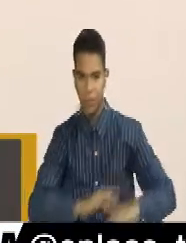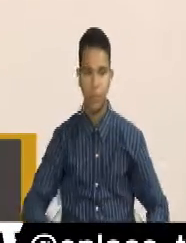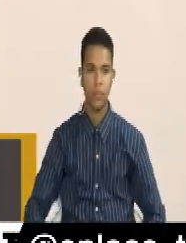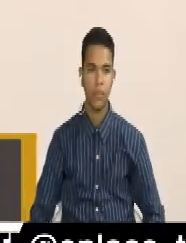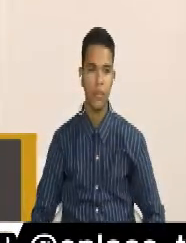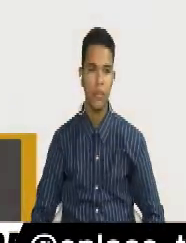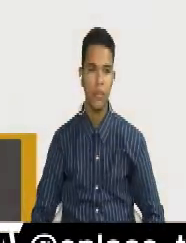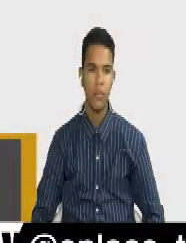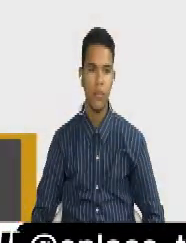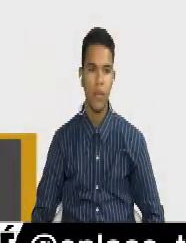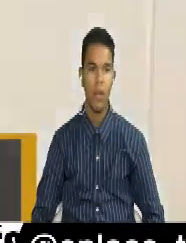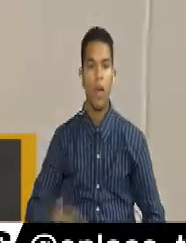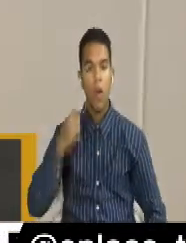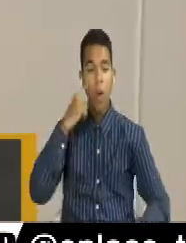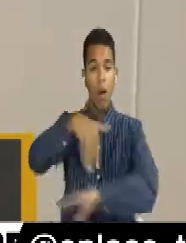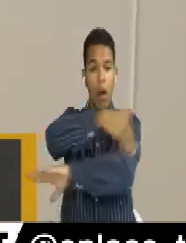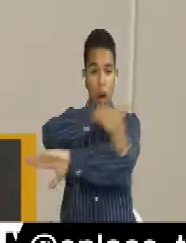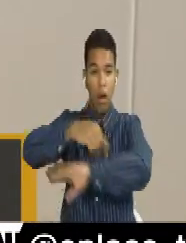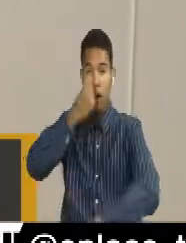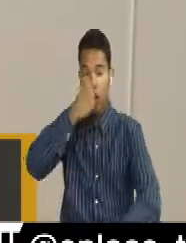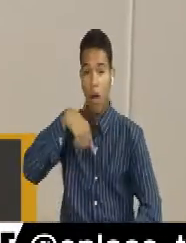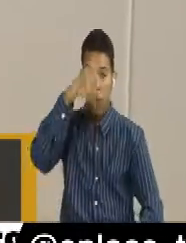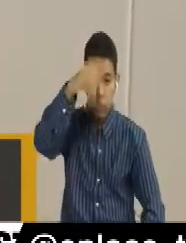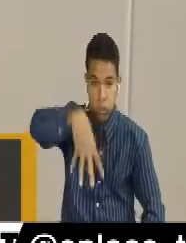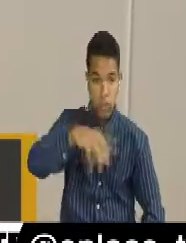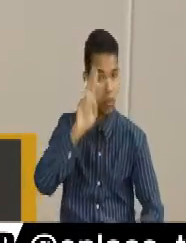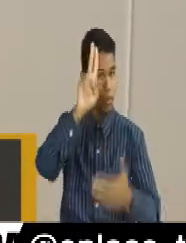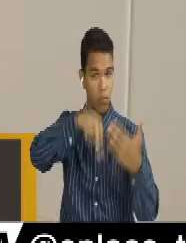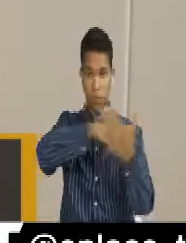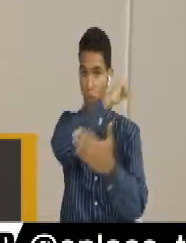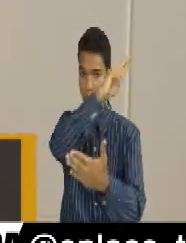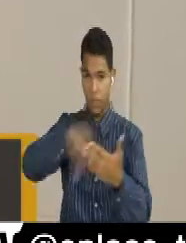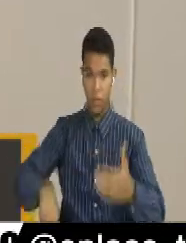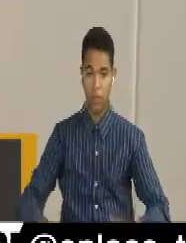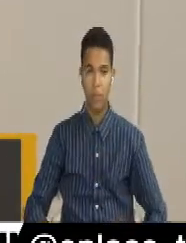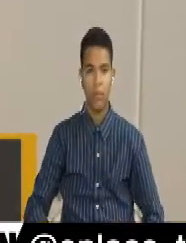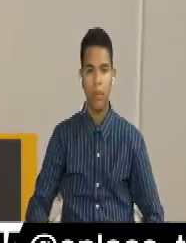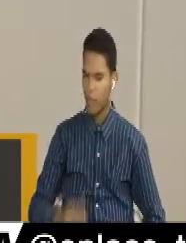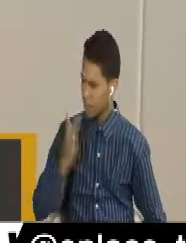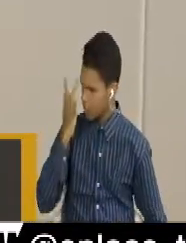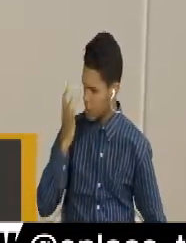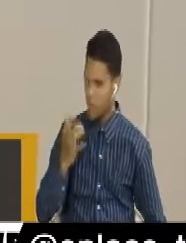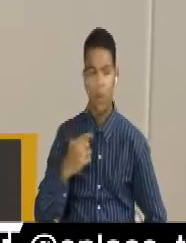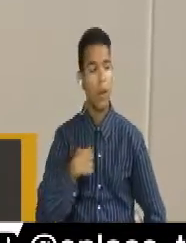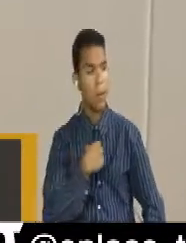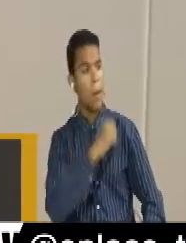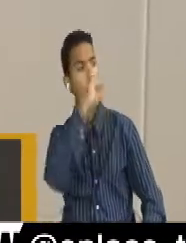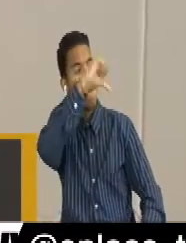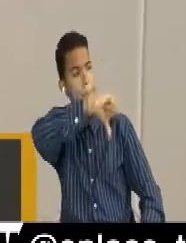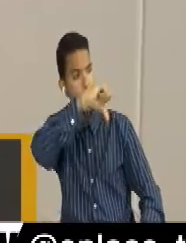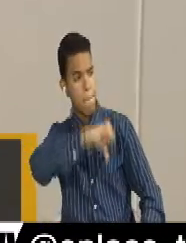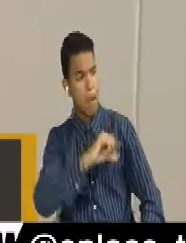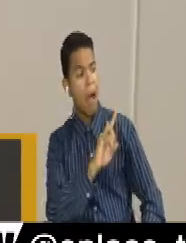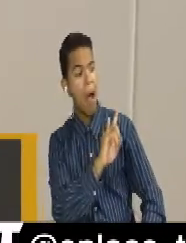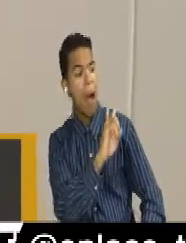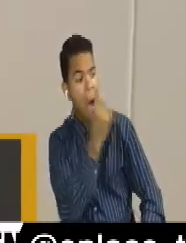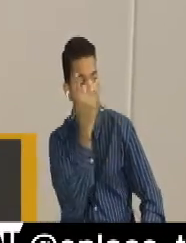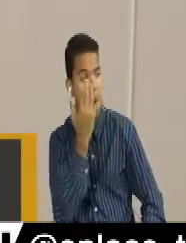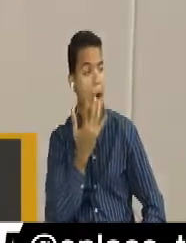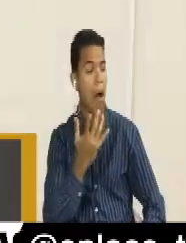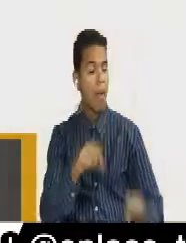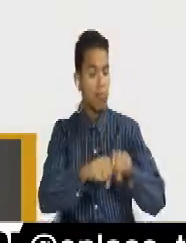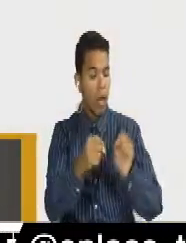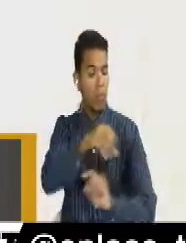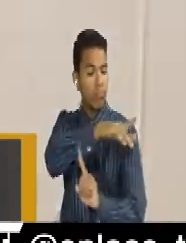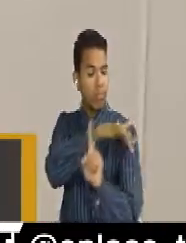boten la basura en la calle. No boten basura en la calle. ¿Por qué? Porque es malo, porque puede Dañar el